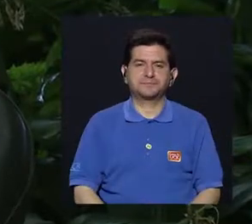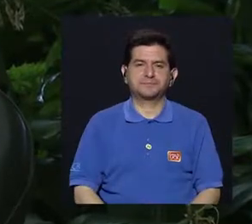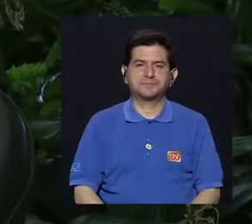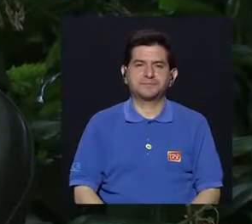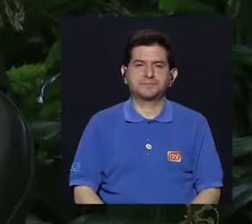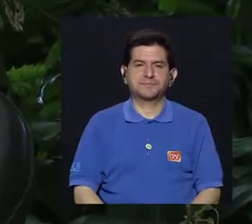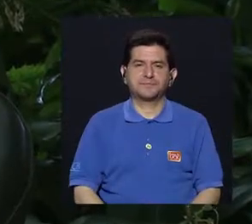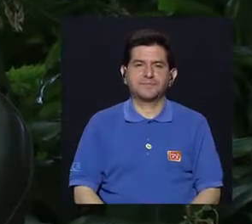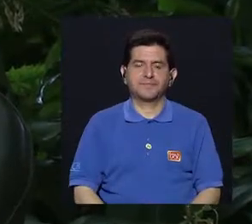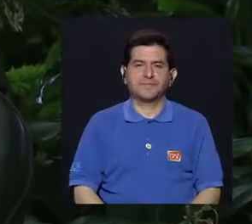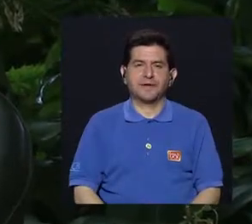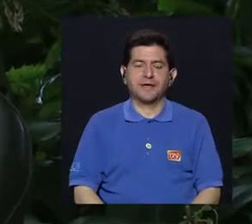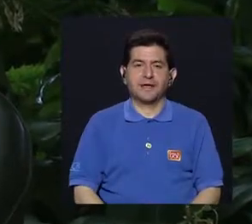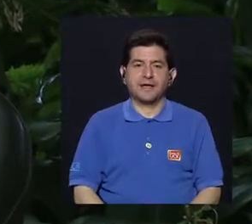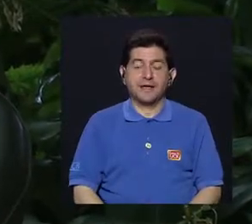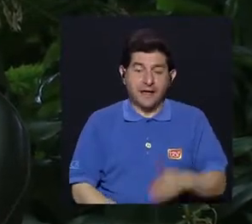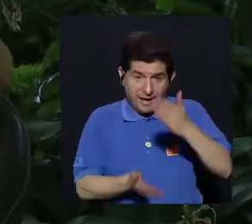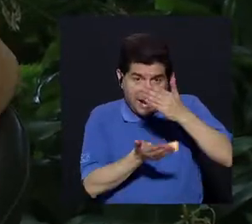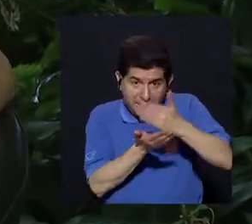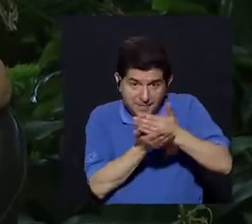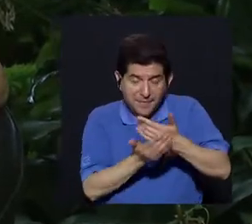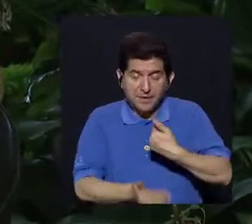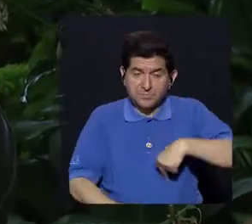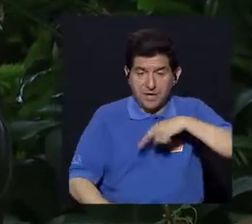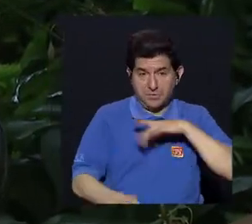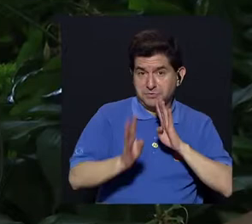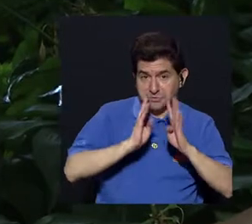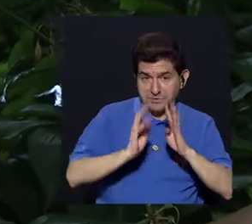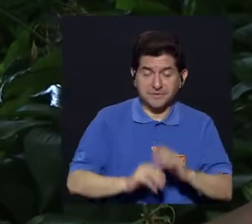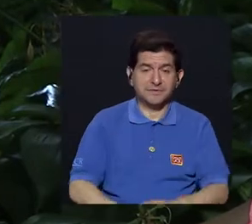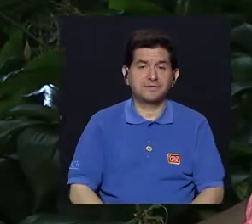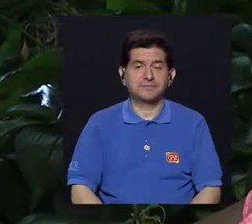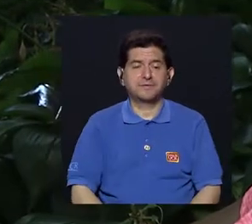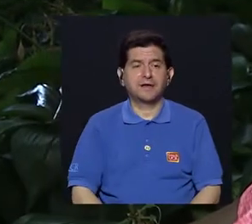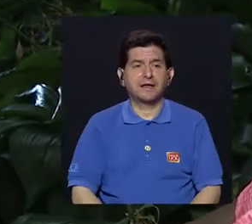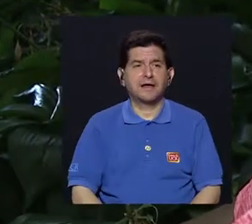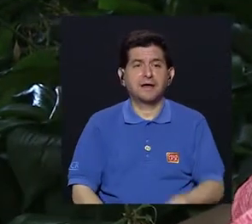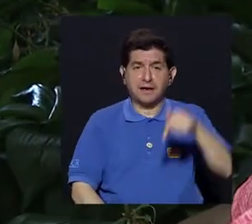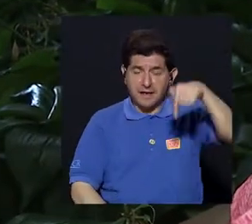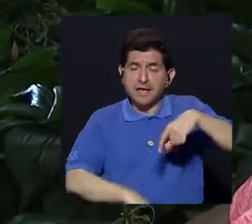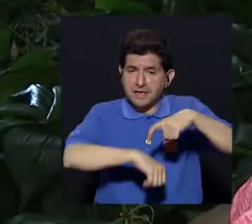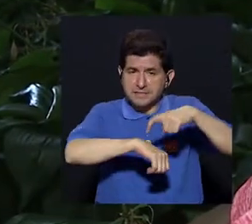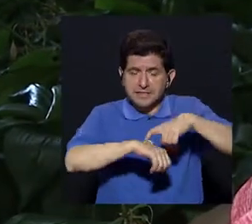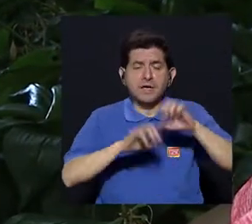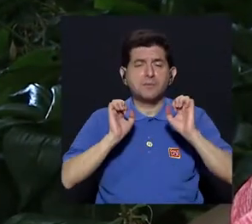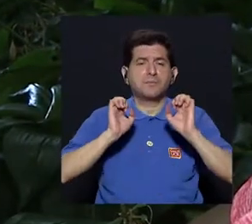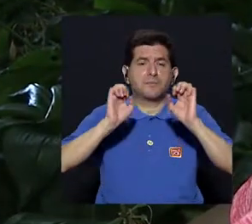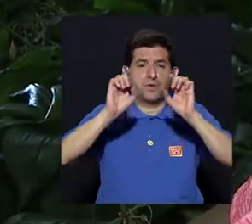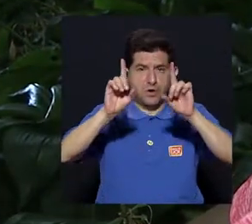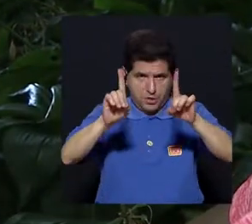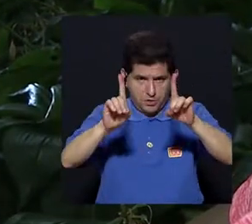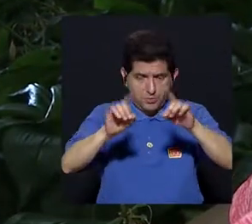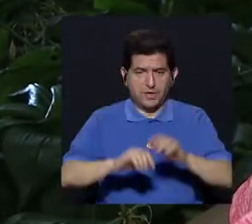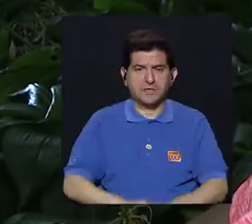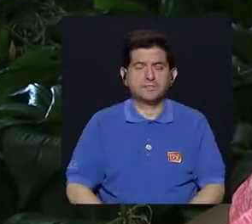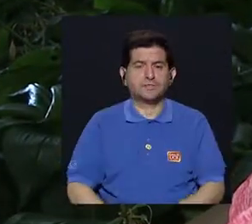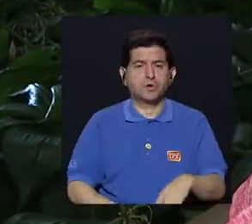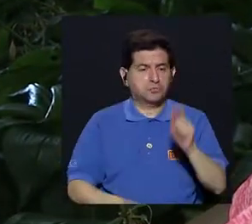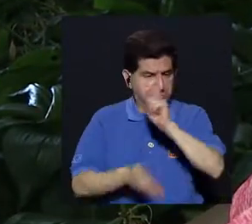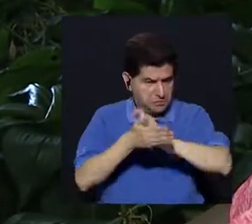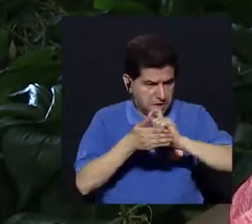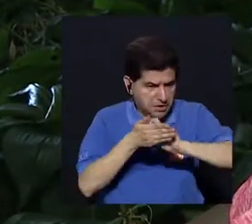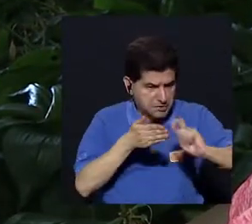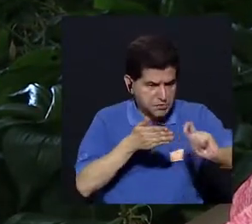Danuel, bueno, en el entretiempo conversábamos de que hoy en día, a nivel de la